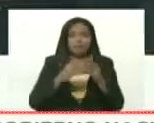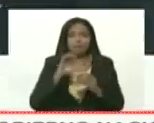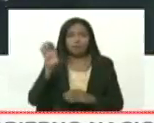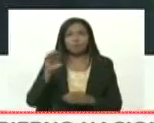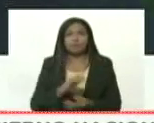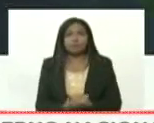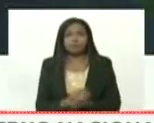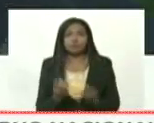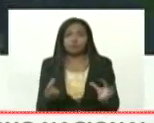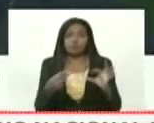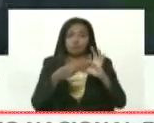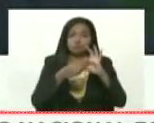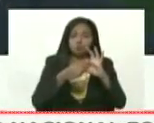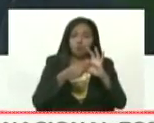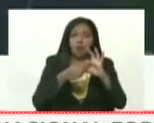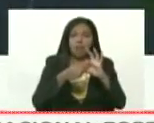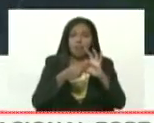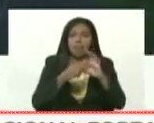estoy ensamblando esta computadora.